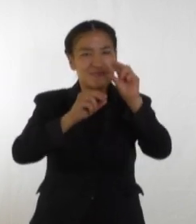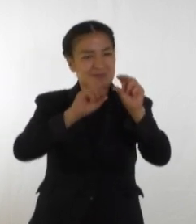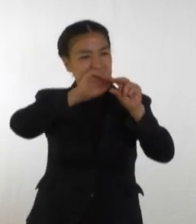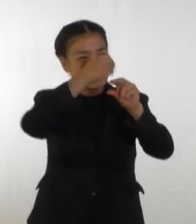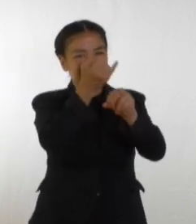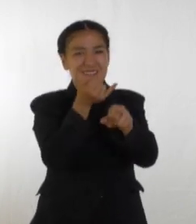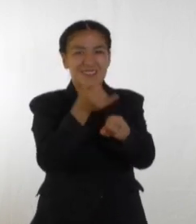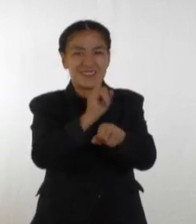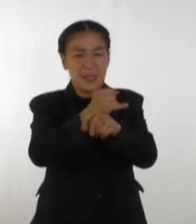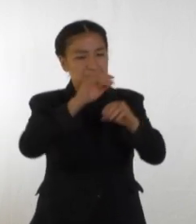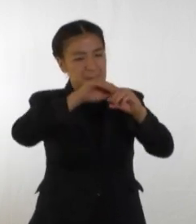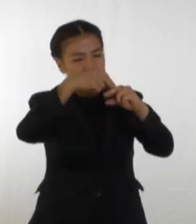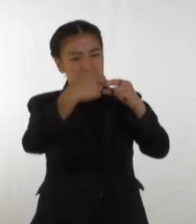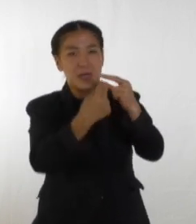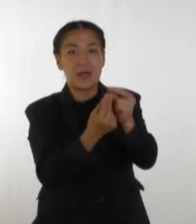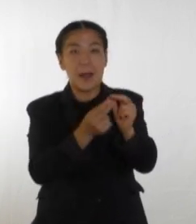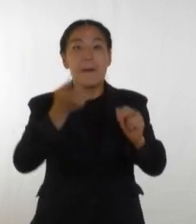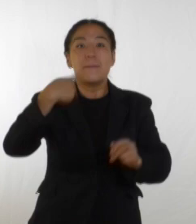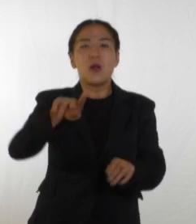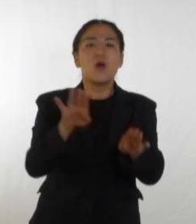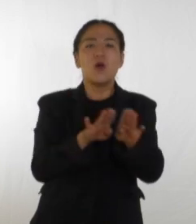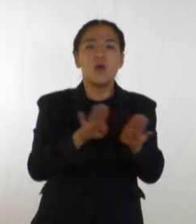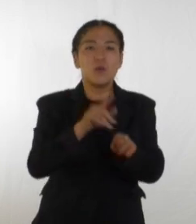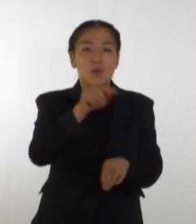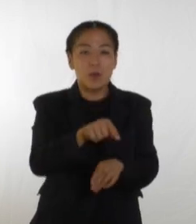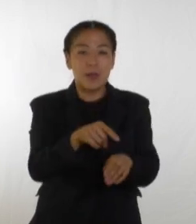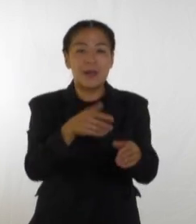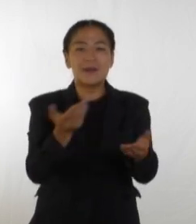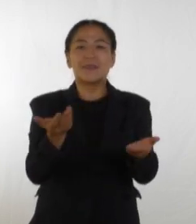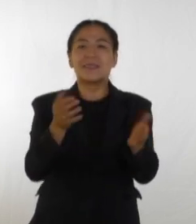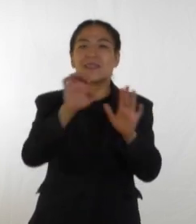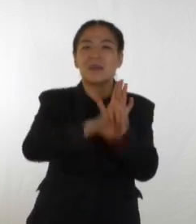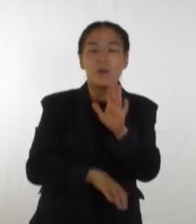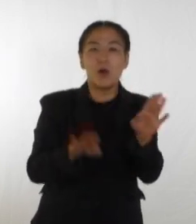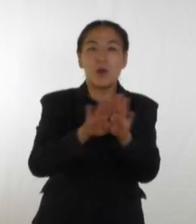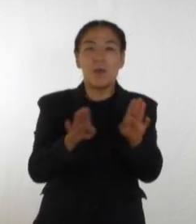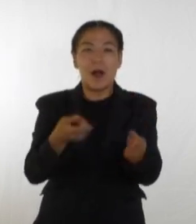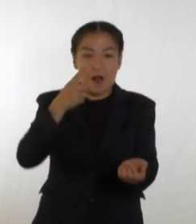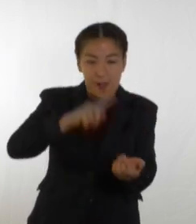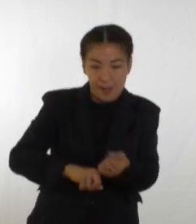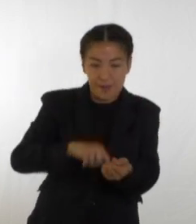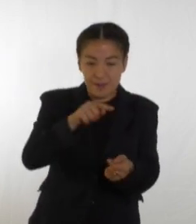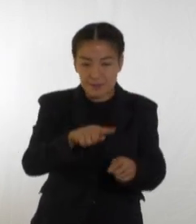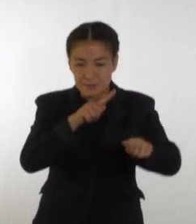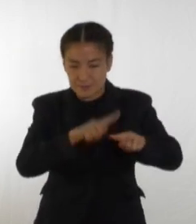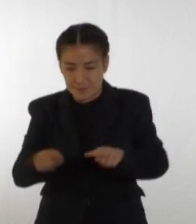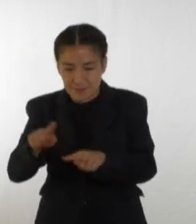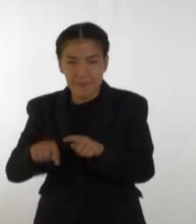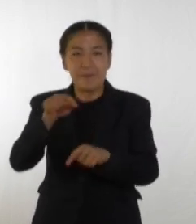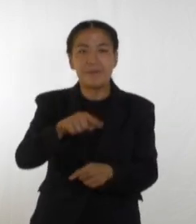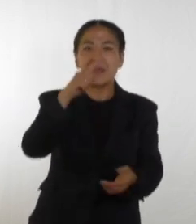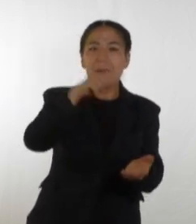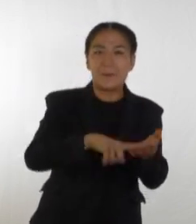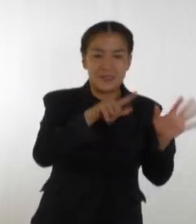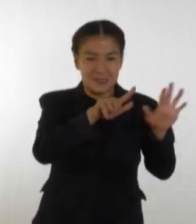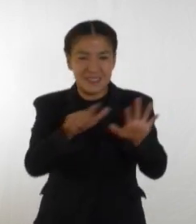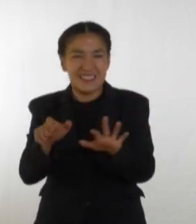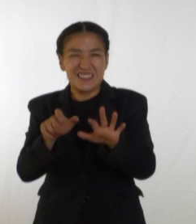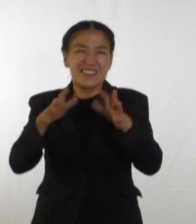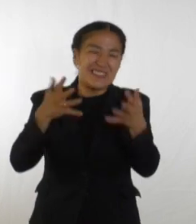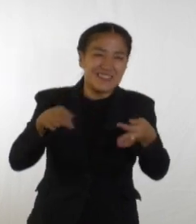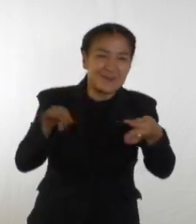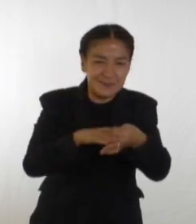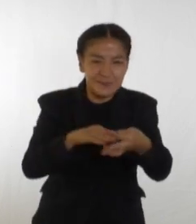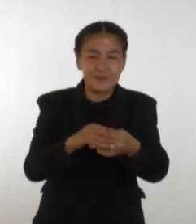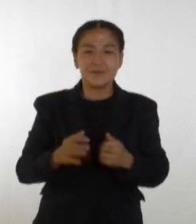dado. Pero no se empezó a usar lo aleatorio como modelo de eventos de la realidad, sino hasta 1700